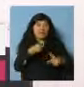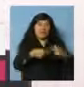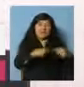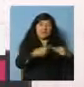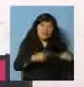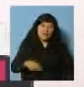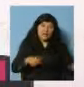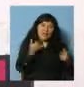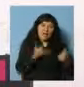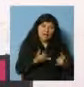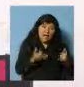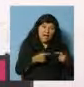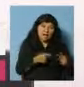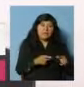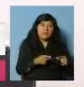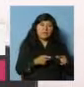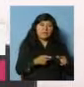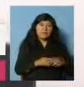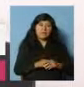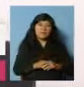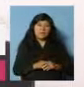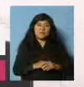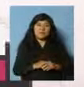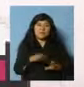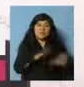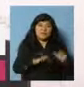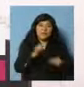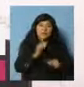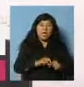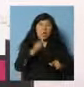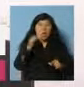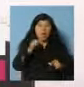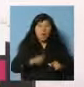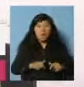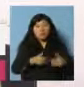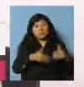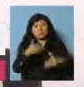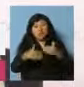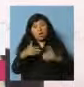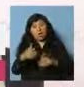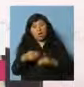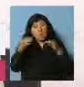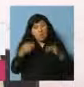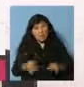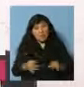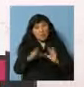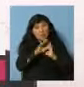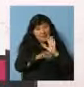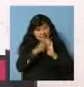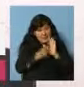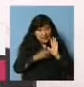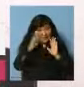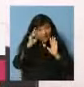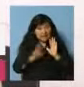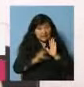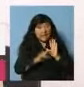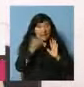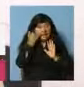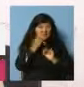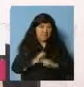el organismo que regula esto. Así que hoy por hoy, bueno, ya cumplimos con los requisitos, las condiciones y las normativas como